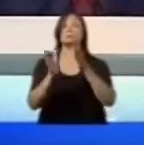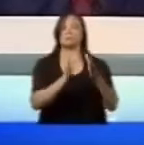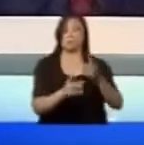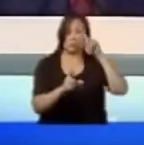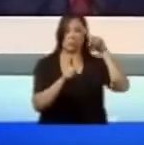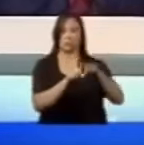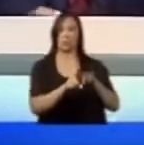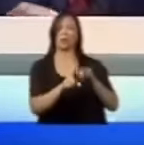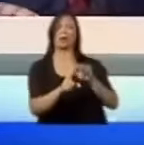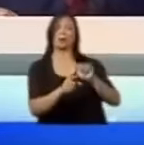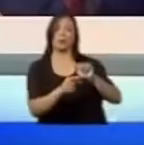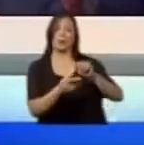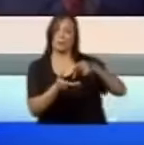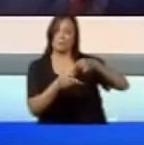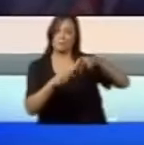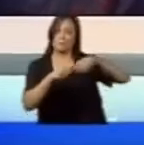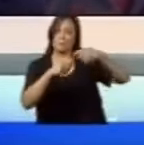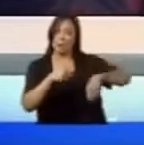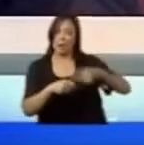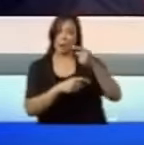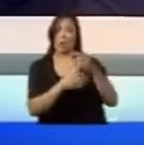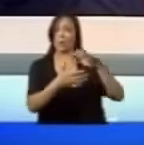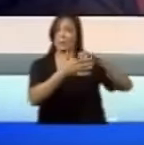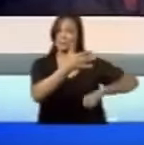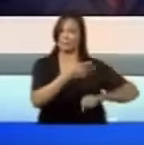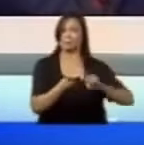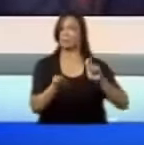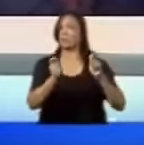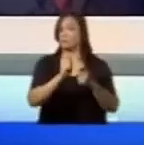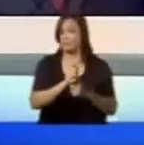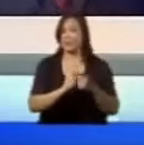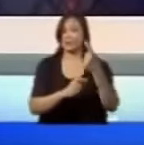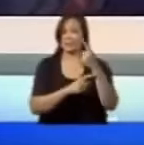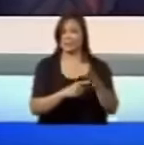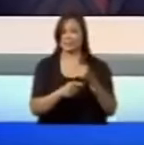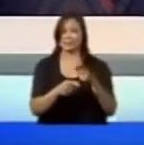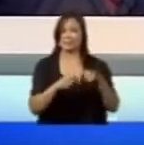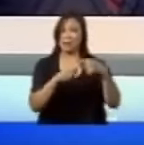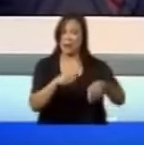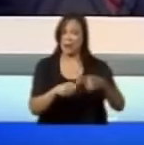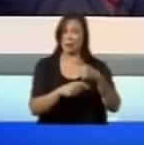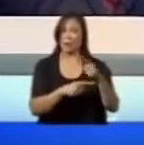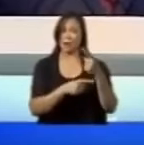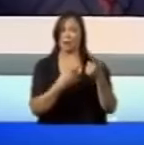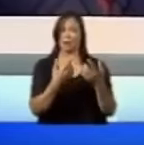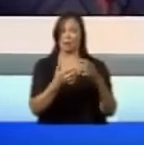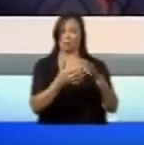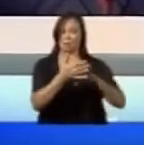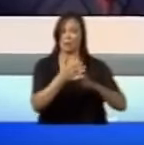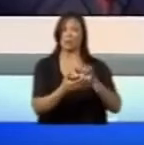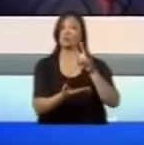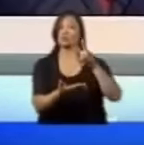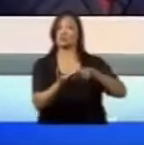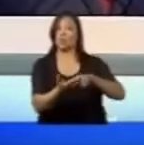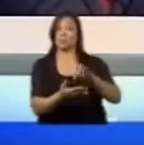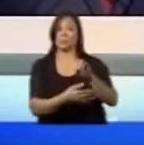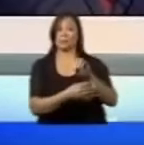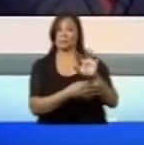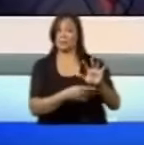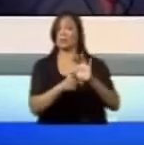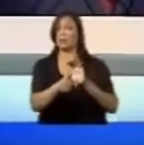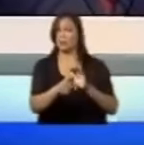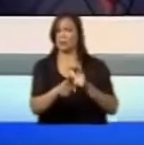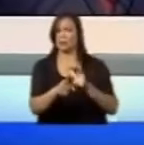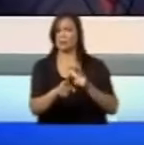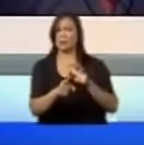Estoy de acuerdo con el anticipo fiscal, en modificar ese anticipo, pero es bueno aclarar que fue en el 2005, ese